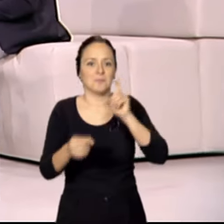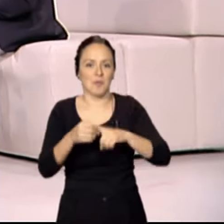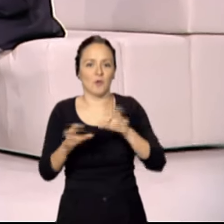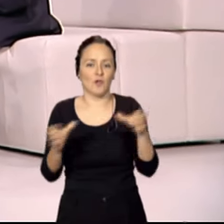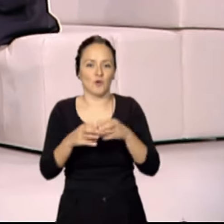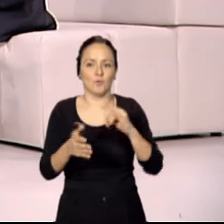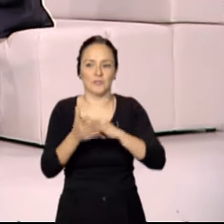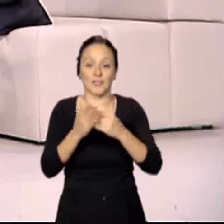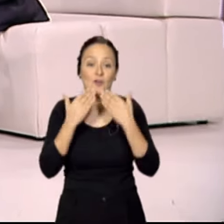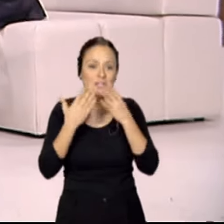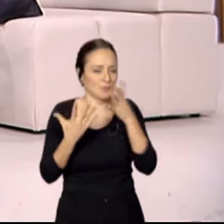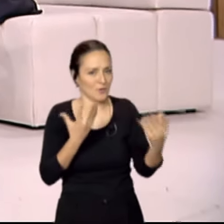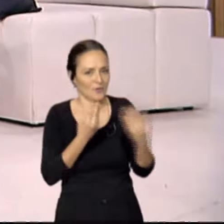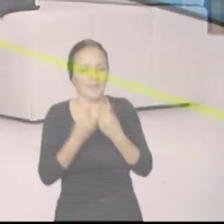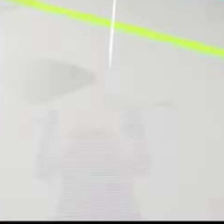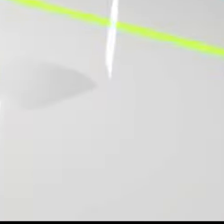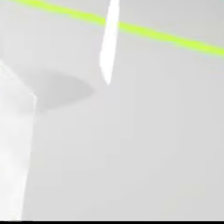muchas gracias a